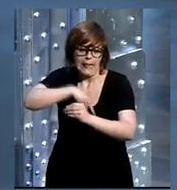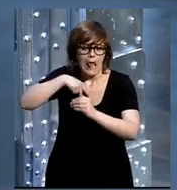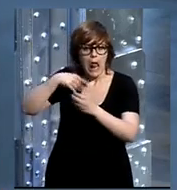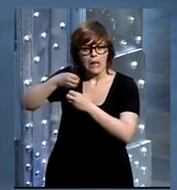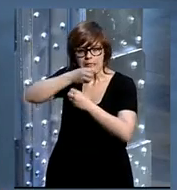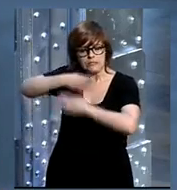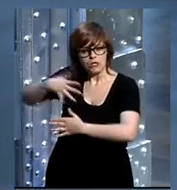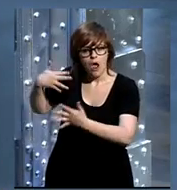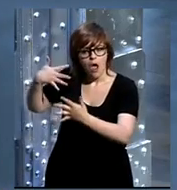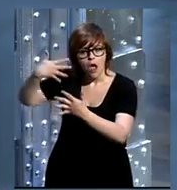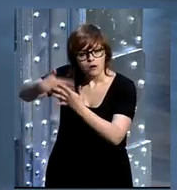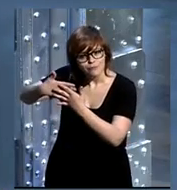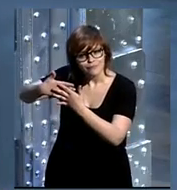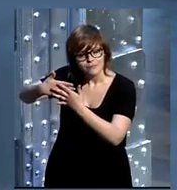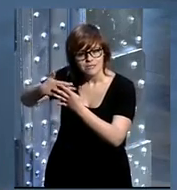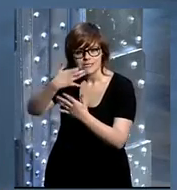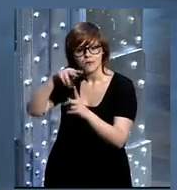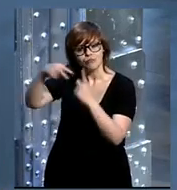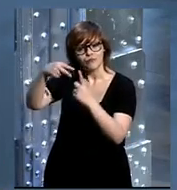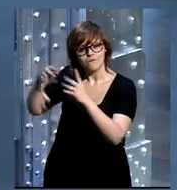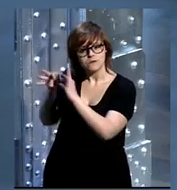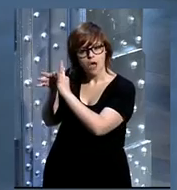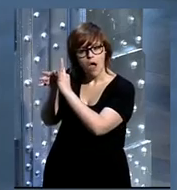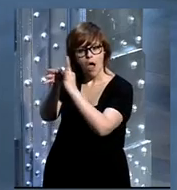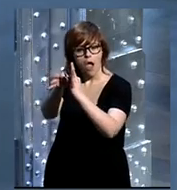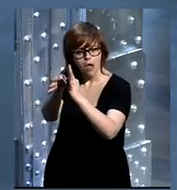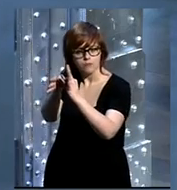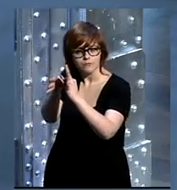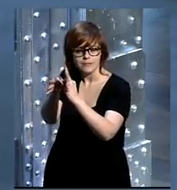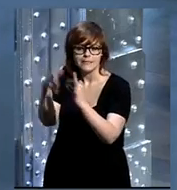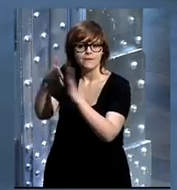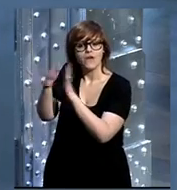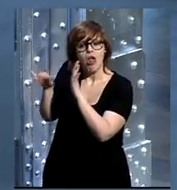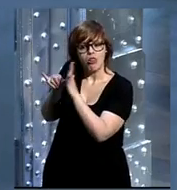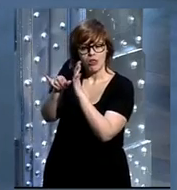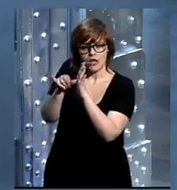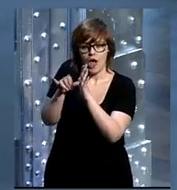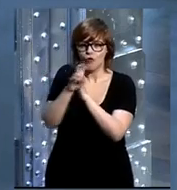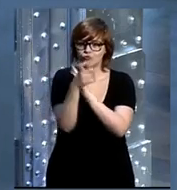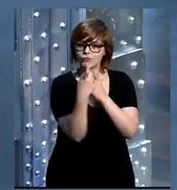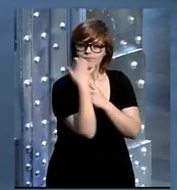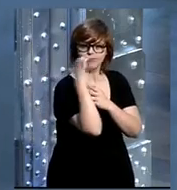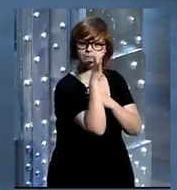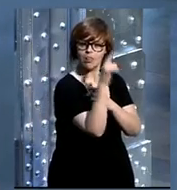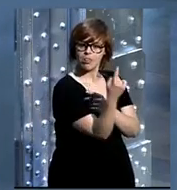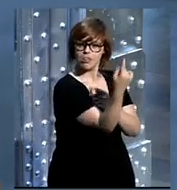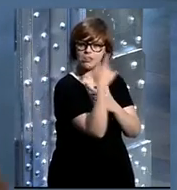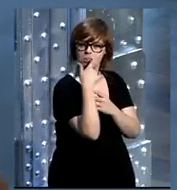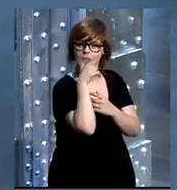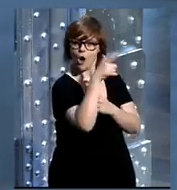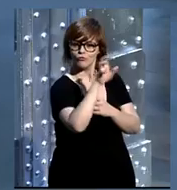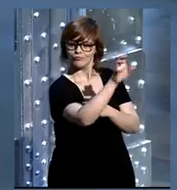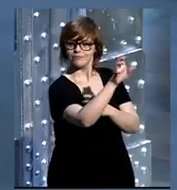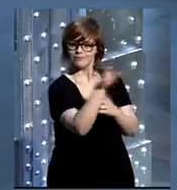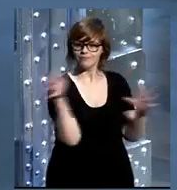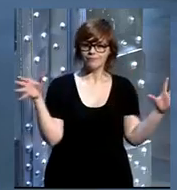y tienen más interés en común, pues tienen que estar más cerca. Esto lo digo porque uno de los riesgos que hay, y esto se ha evidenciado y